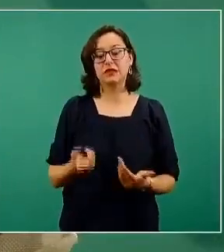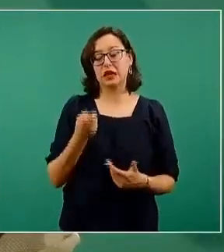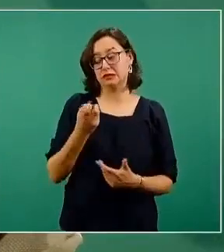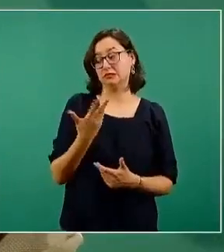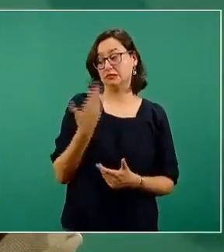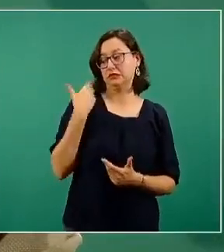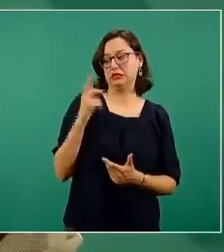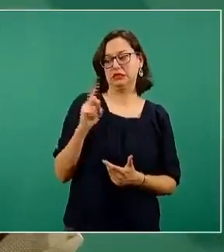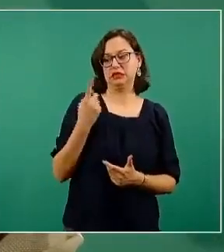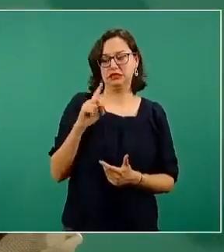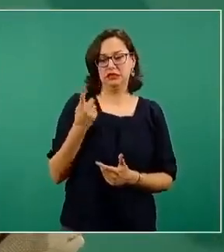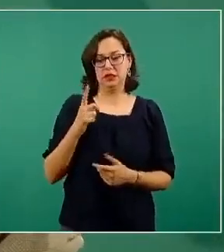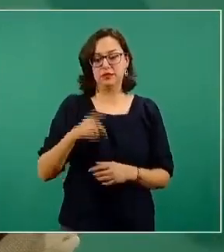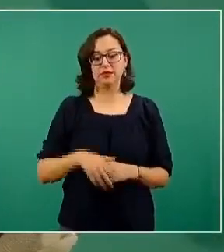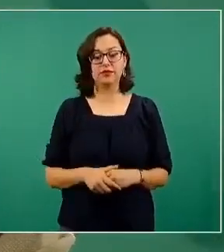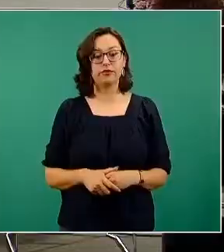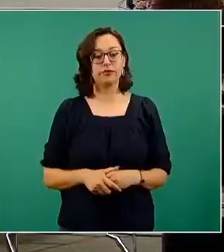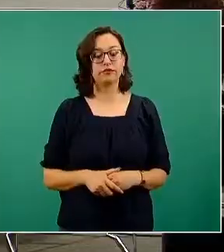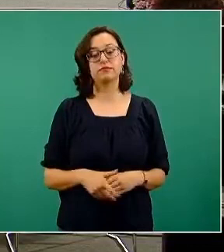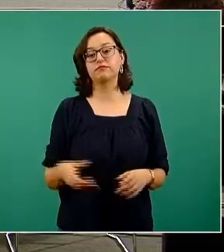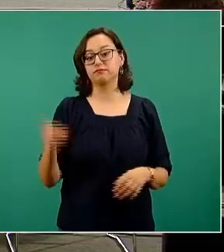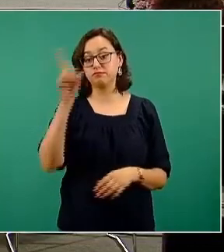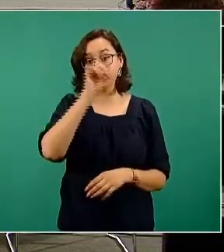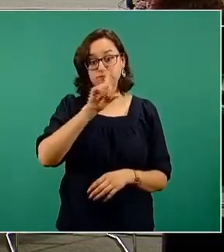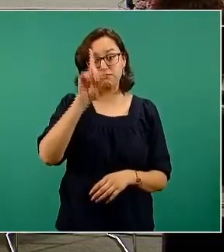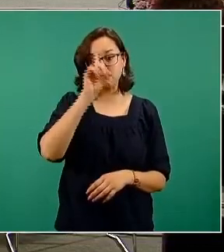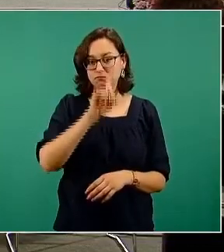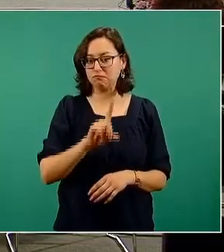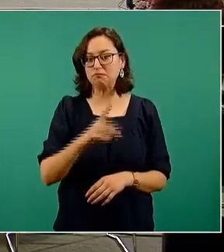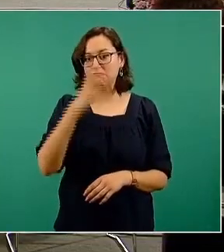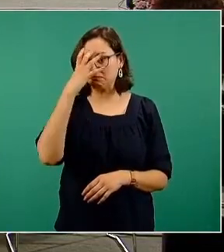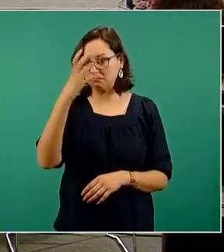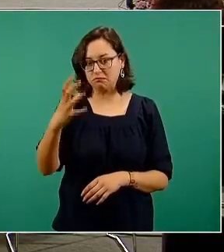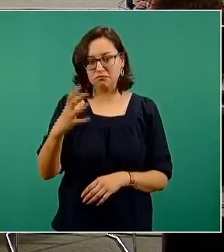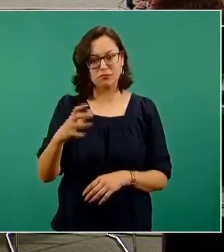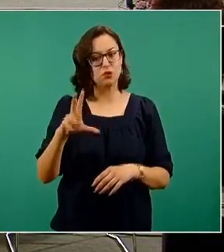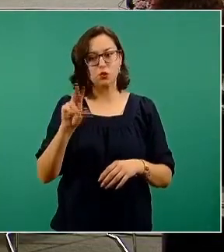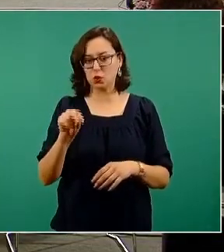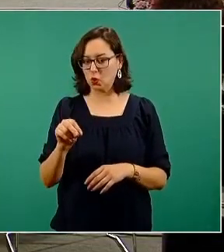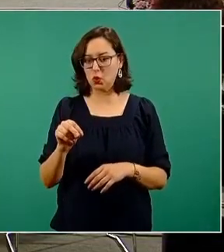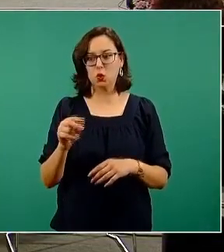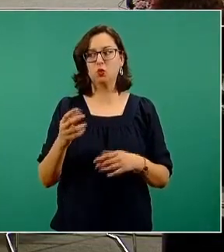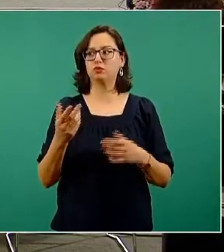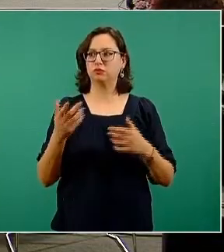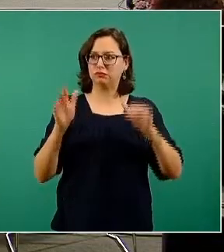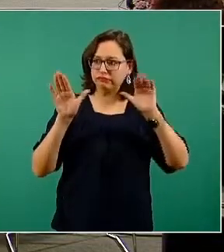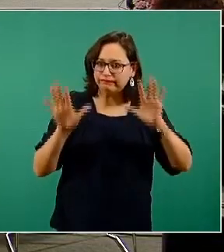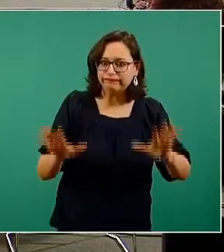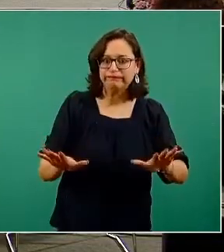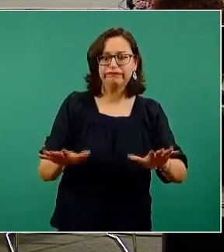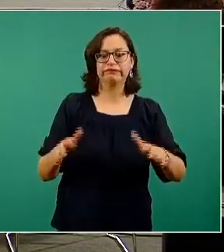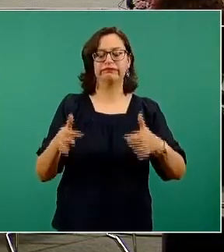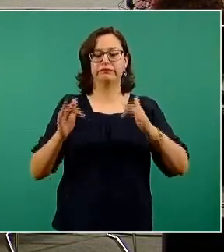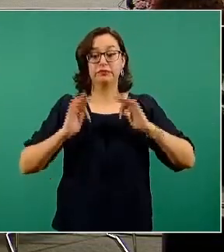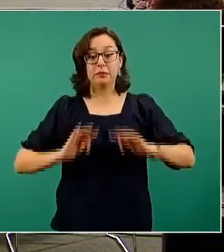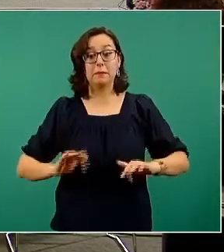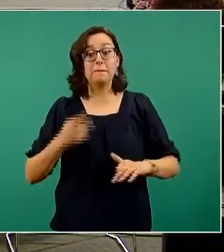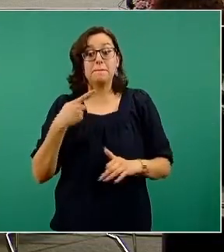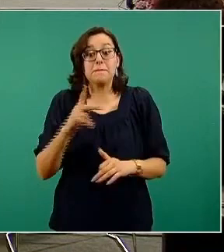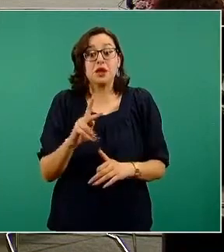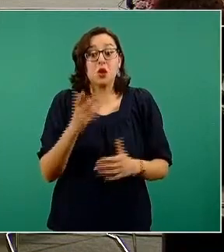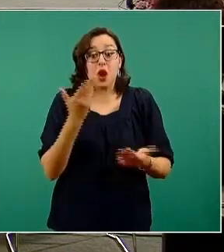¿no? Ahí era una recomendación como muy clara. En este contexto en donde tenemos una